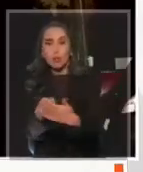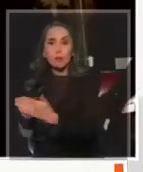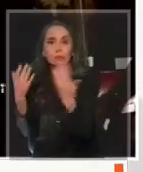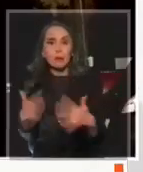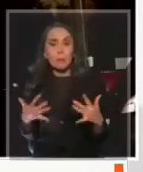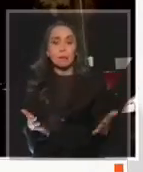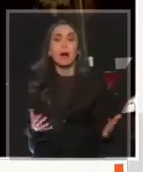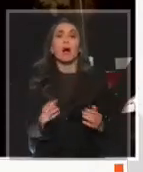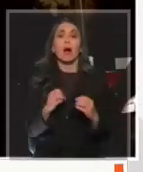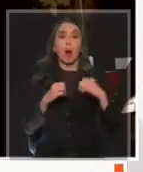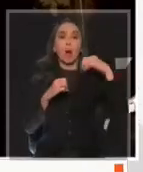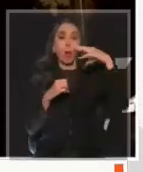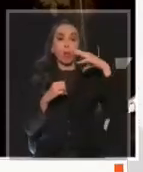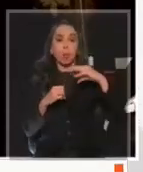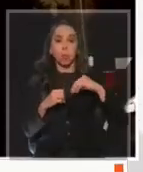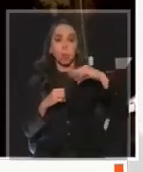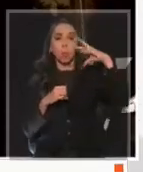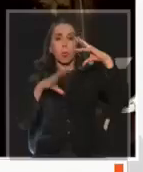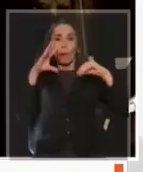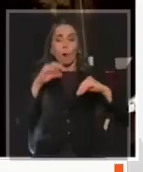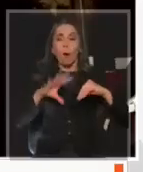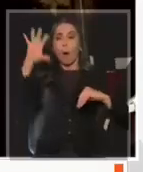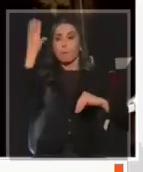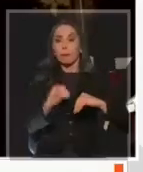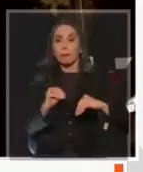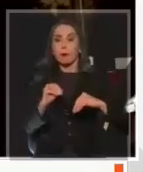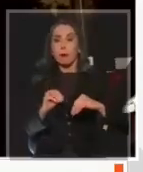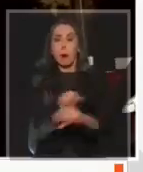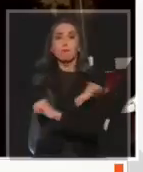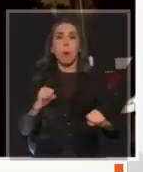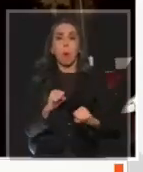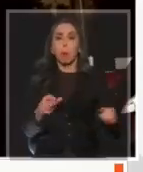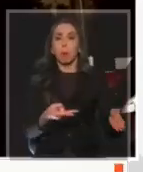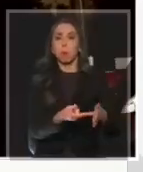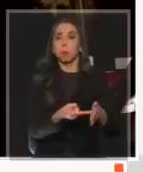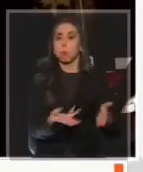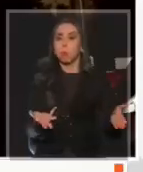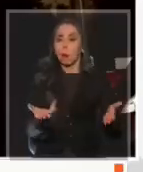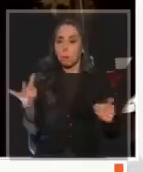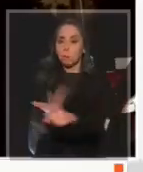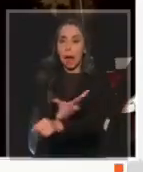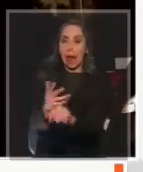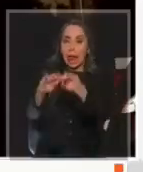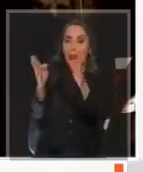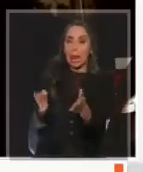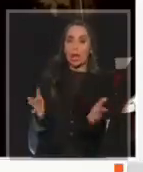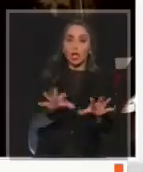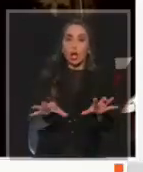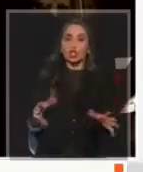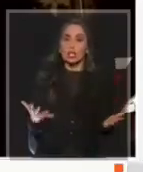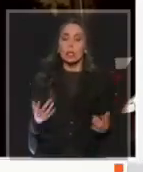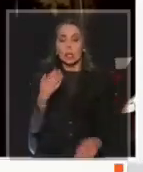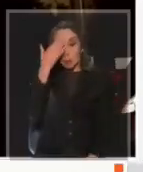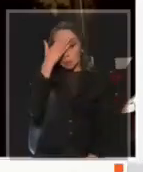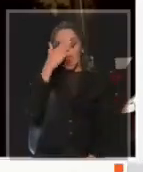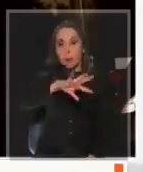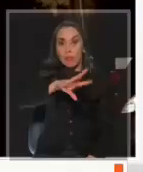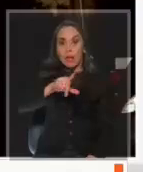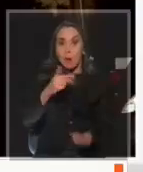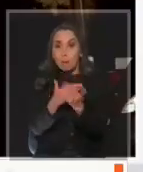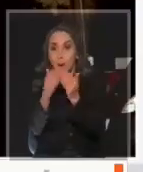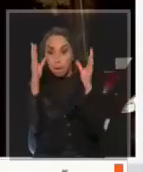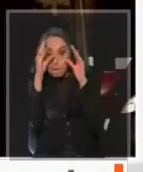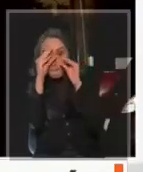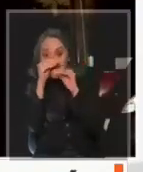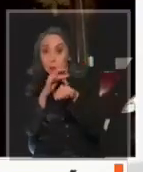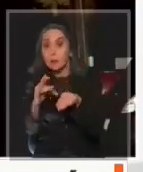un suministro que no es continuo, que definitivamente está apagado, puede dañar en algún caso los aparatos, y preocupación también por la delincuencia, lo veíamos allí en las